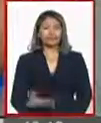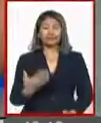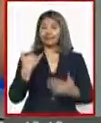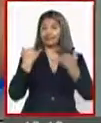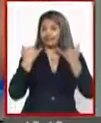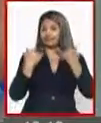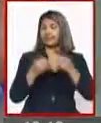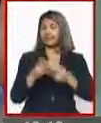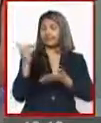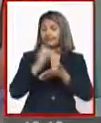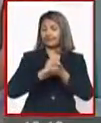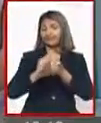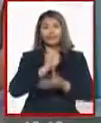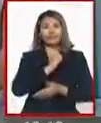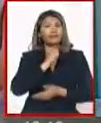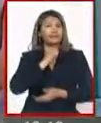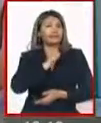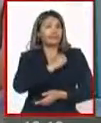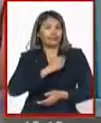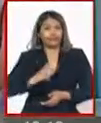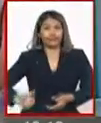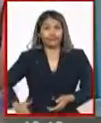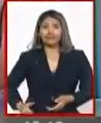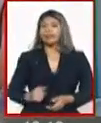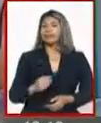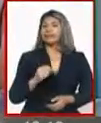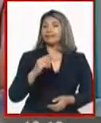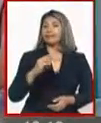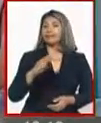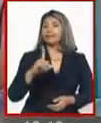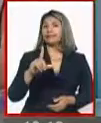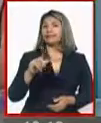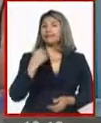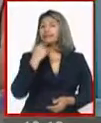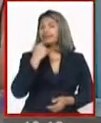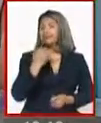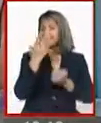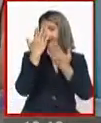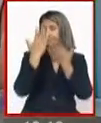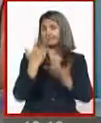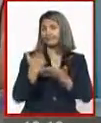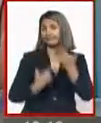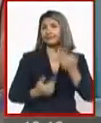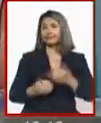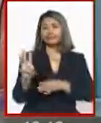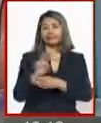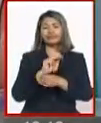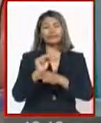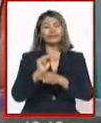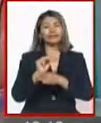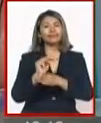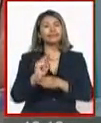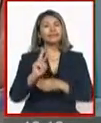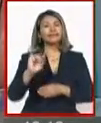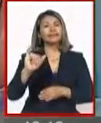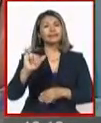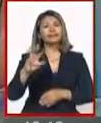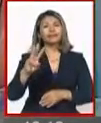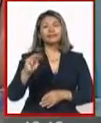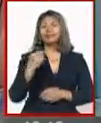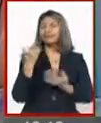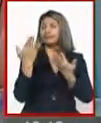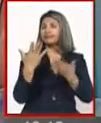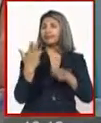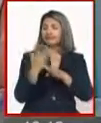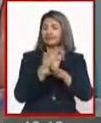esta misma información, el secretario de la Gobernación cruceña, el señor Vladimir Peña, lamentó la situación en la que está pasando el ministro Reyny Ferreira y también